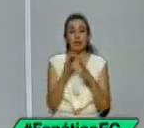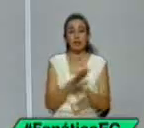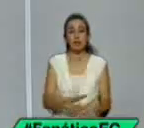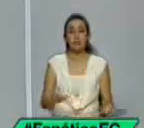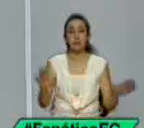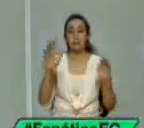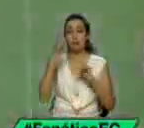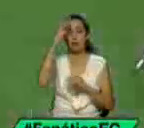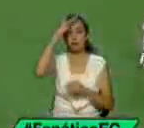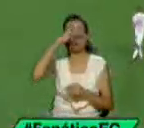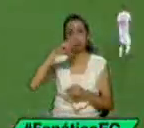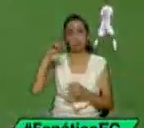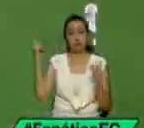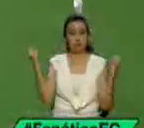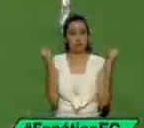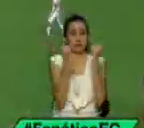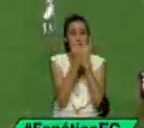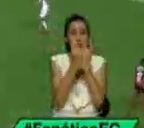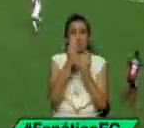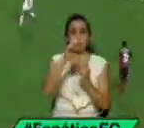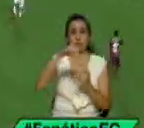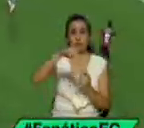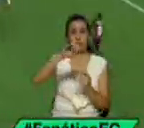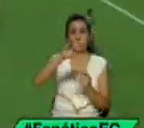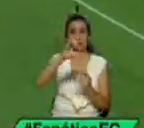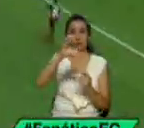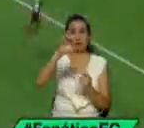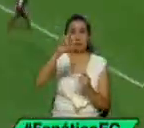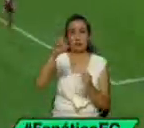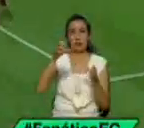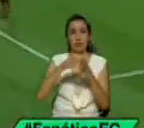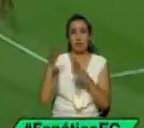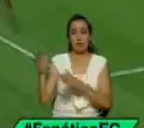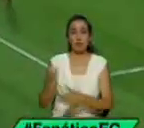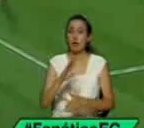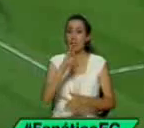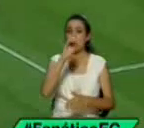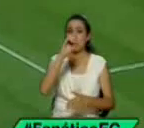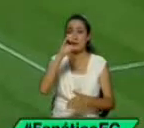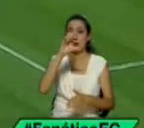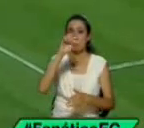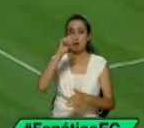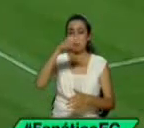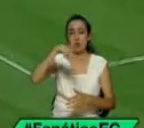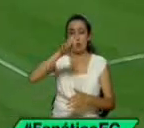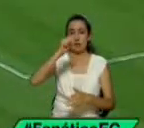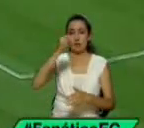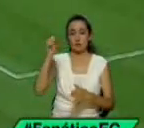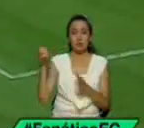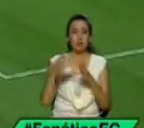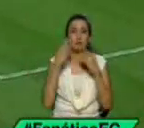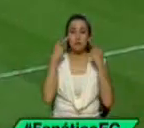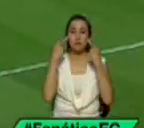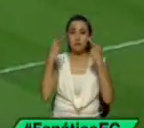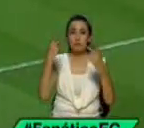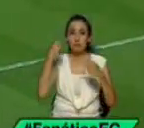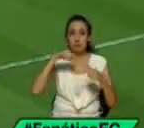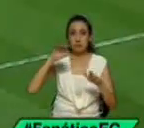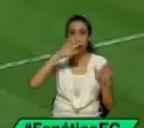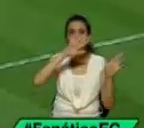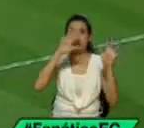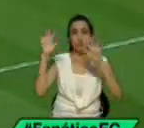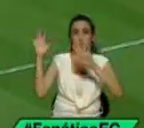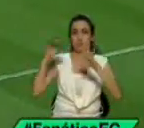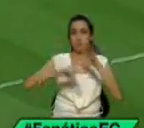para observar el gol de Miller Bolaños en la Copa MX. El ecuatoriano apareciendo, destacándose en esta